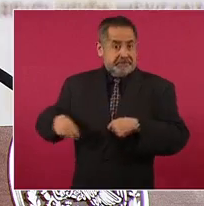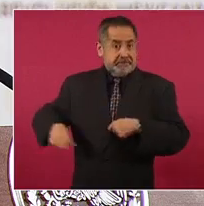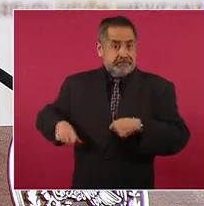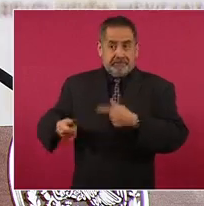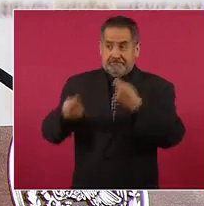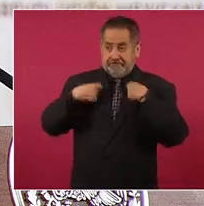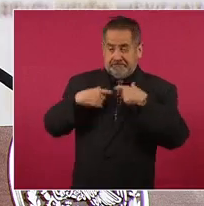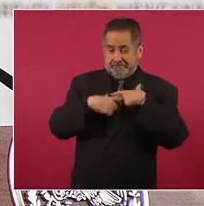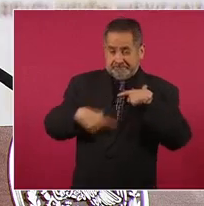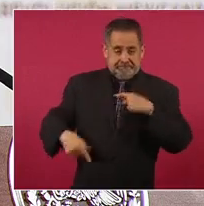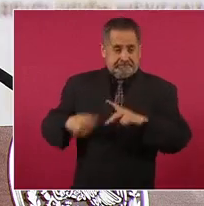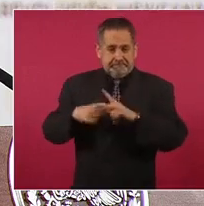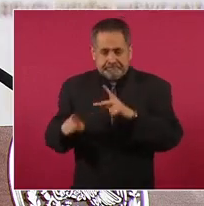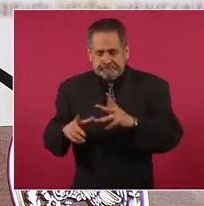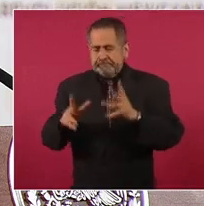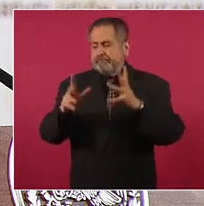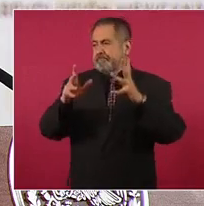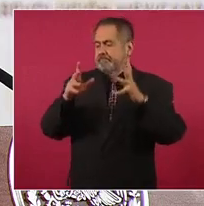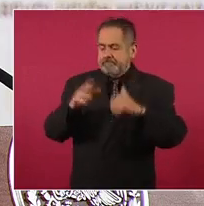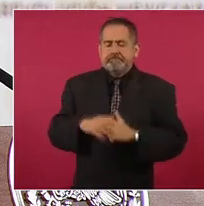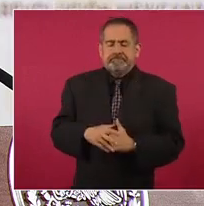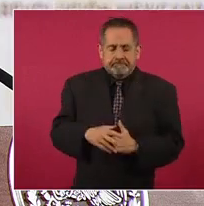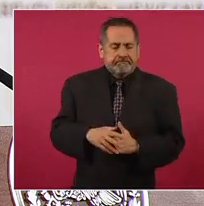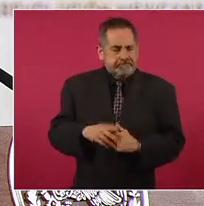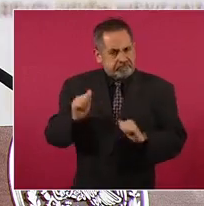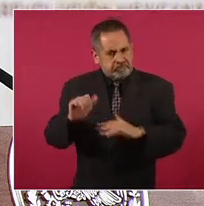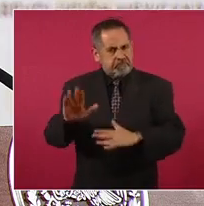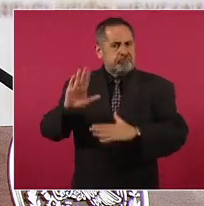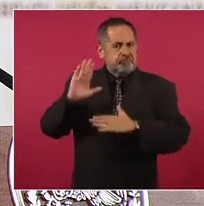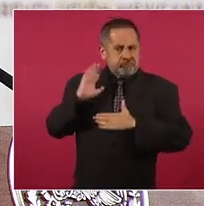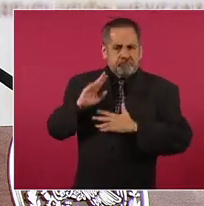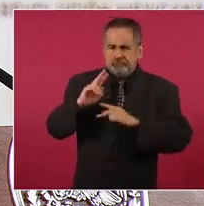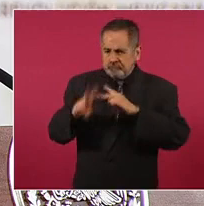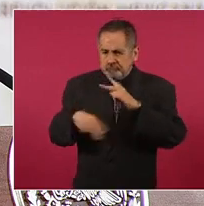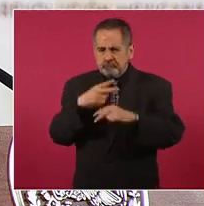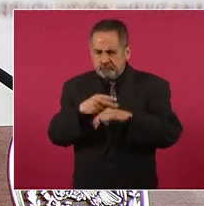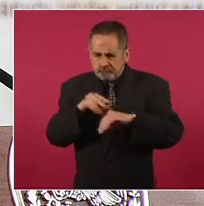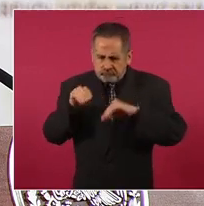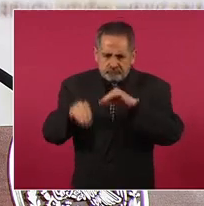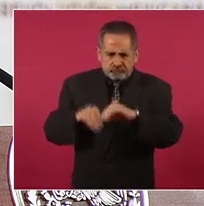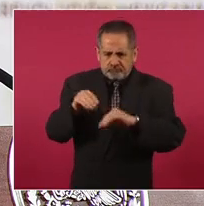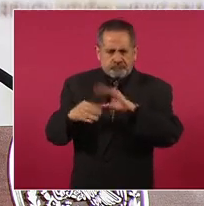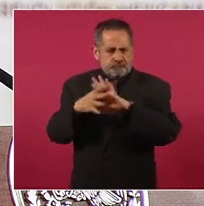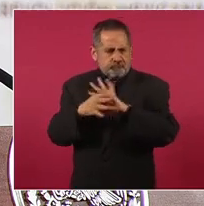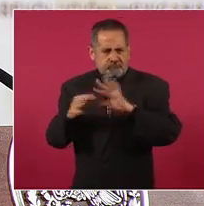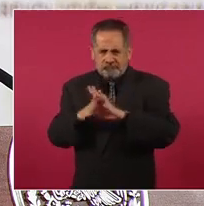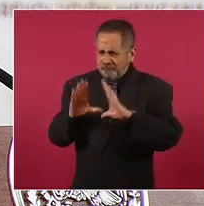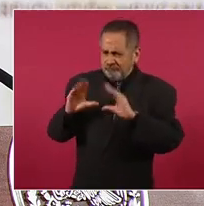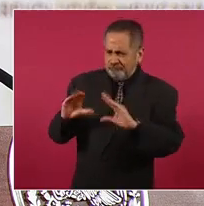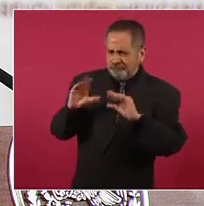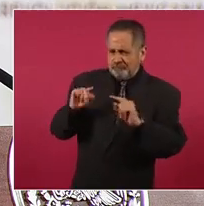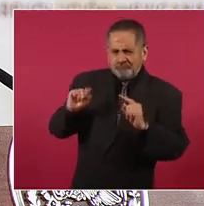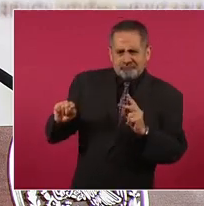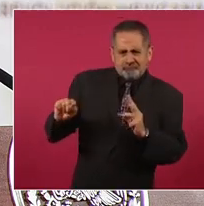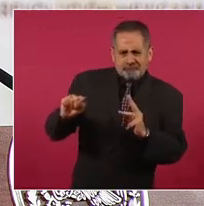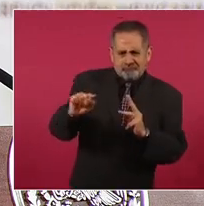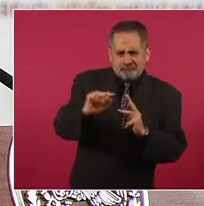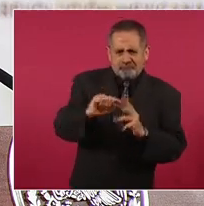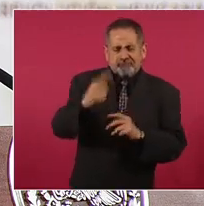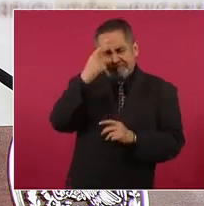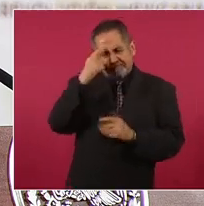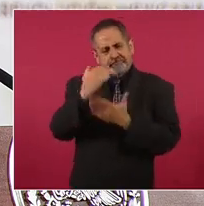reconocimos la magnitud de esta tragedia y asumimos el compromiso de construir las capacidades institucionales para encarar esta